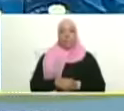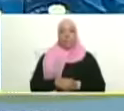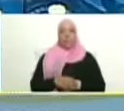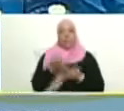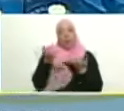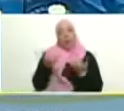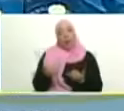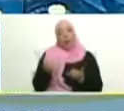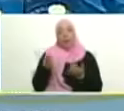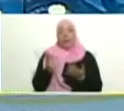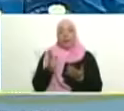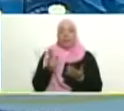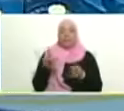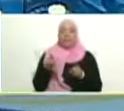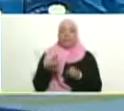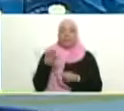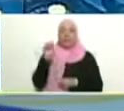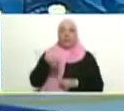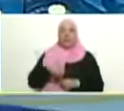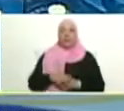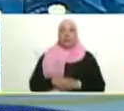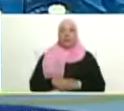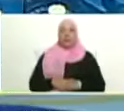ahora. Ajá.